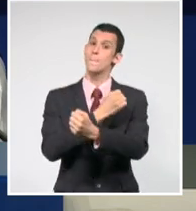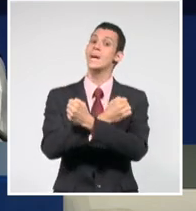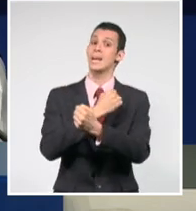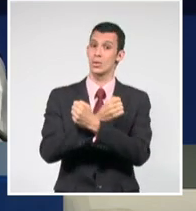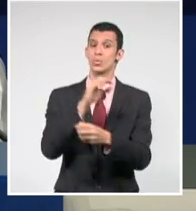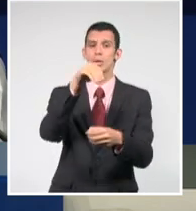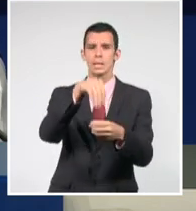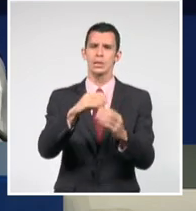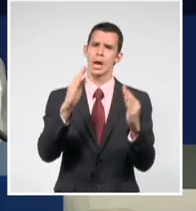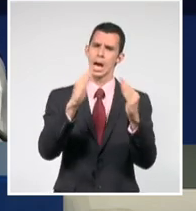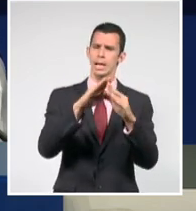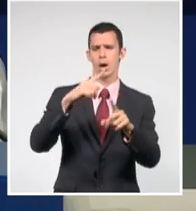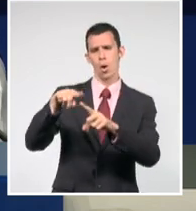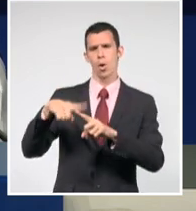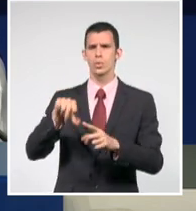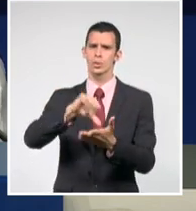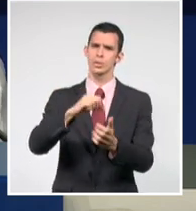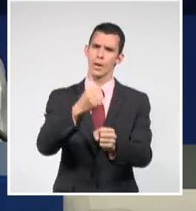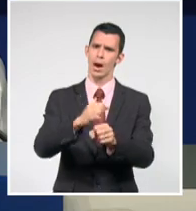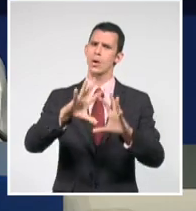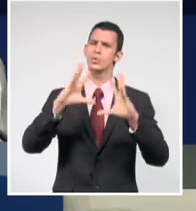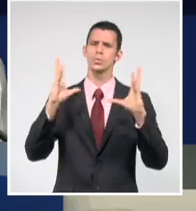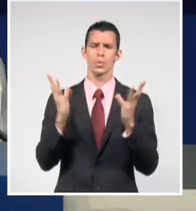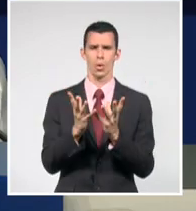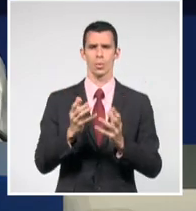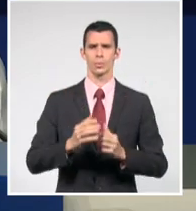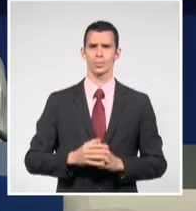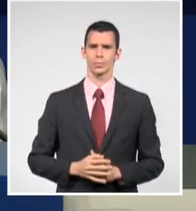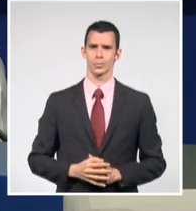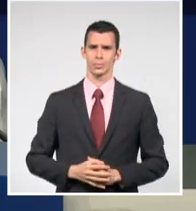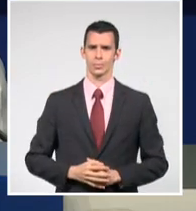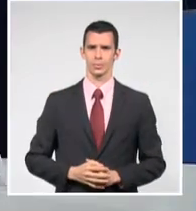laboral. Gisela García Rivero, Sistema Informativo de la Televisión Cubana.